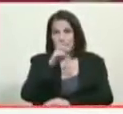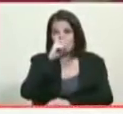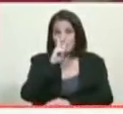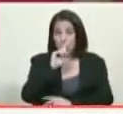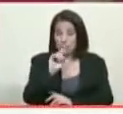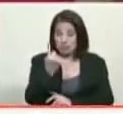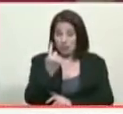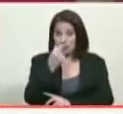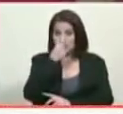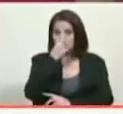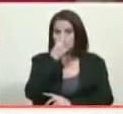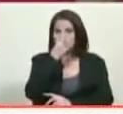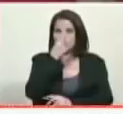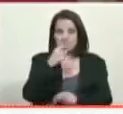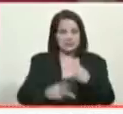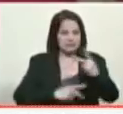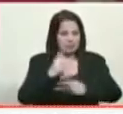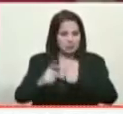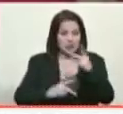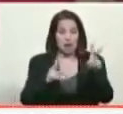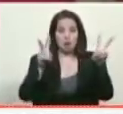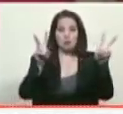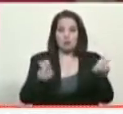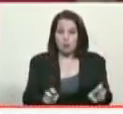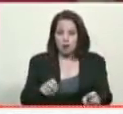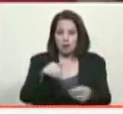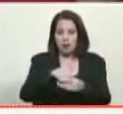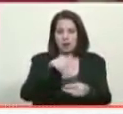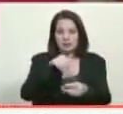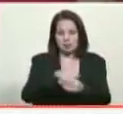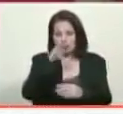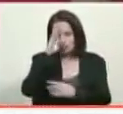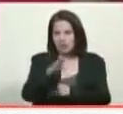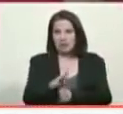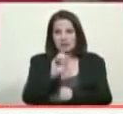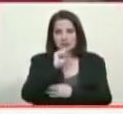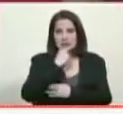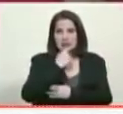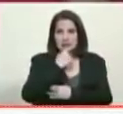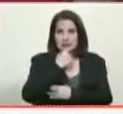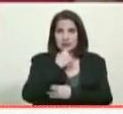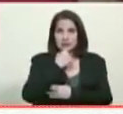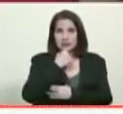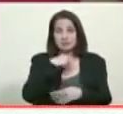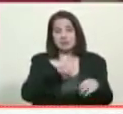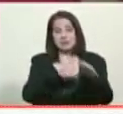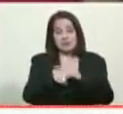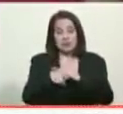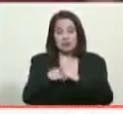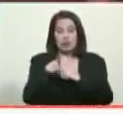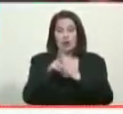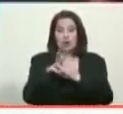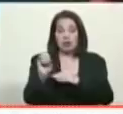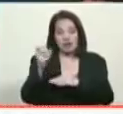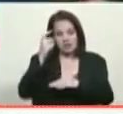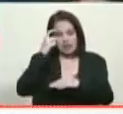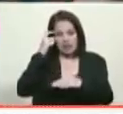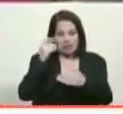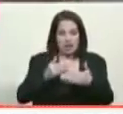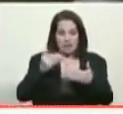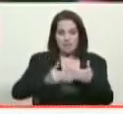4 primeros años, se procederá a una nueva elección universal, directa y secreta dentro de los 30 días consecutivos